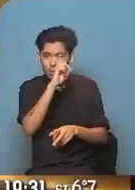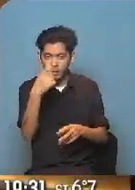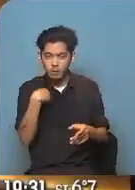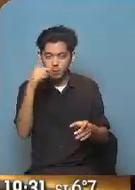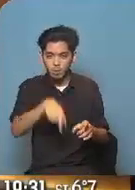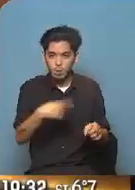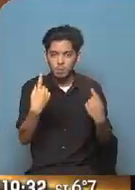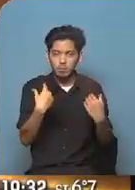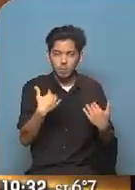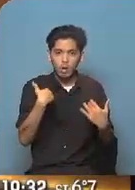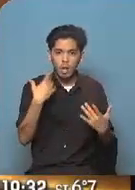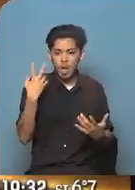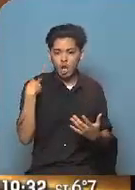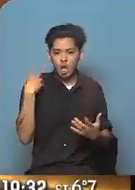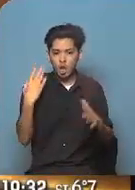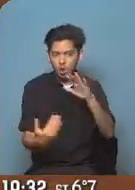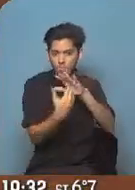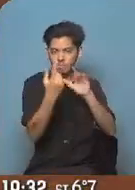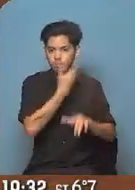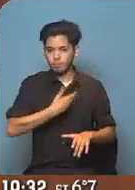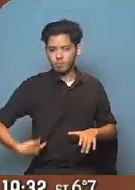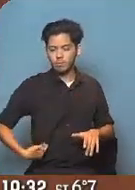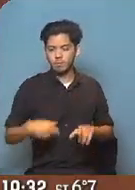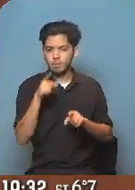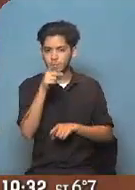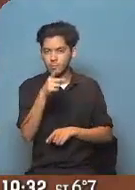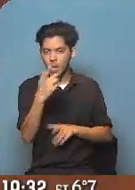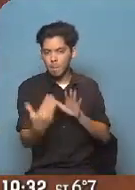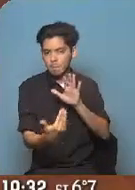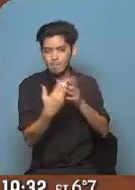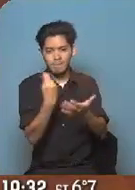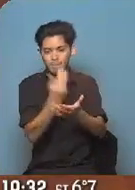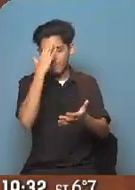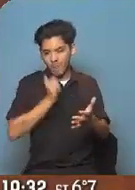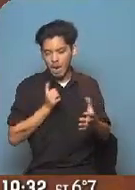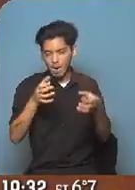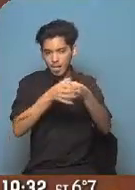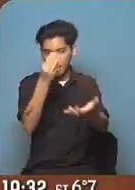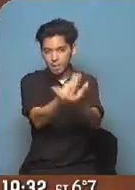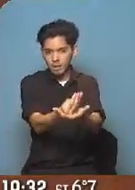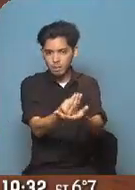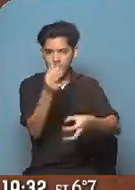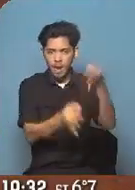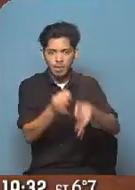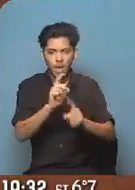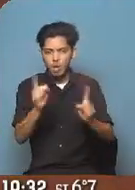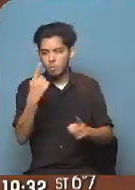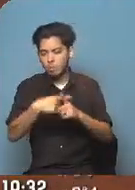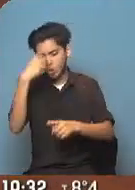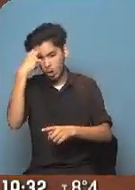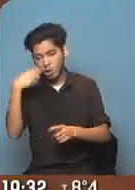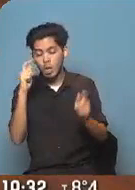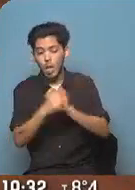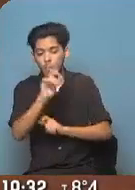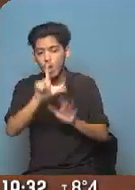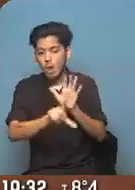facultad de que comandante en jefe tiene el presidente de la nación son analizadas por el congreso salvo cuando se trata de la modificación de